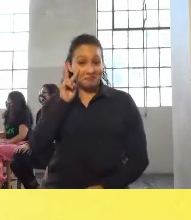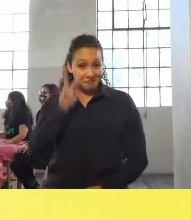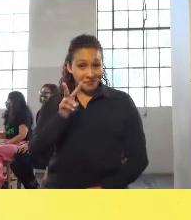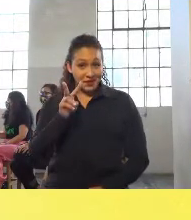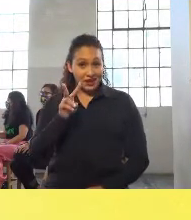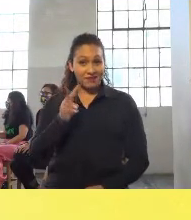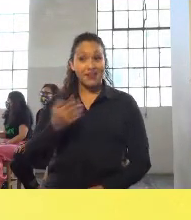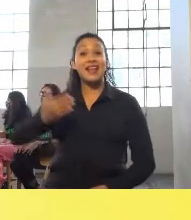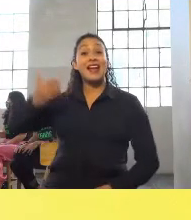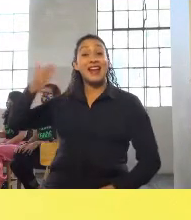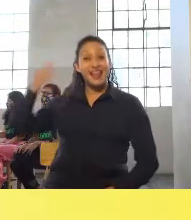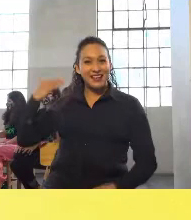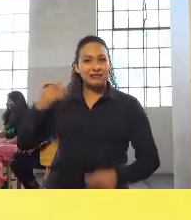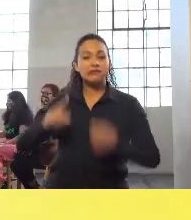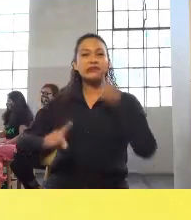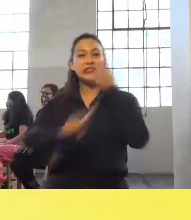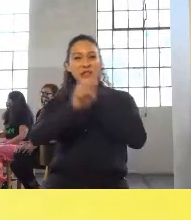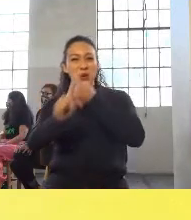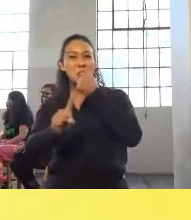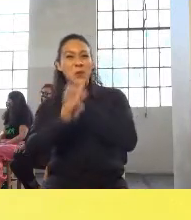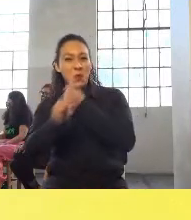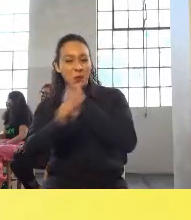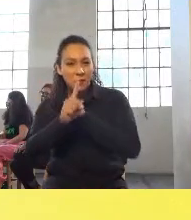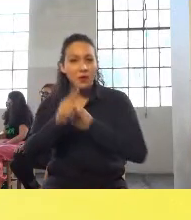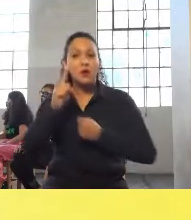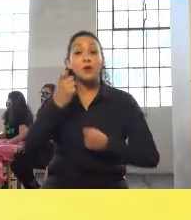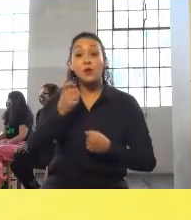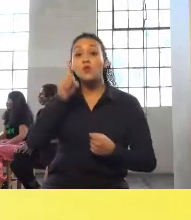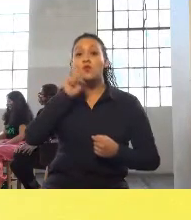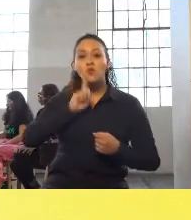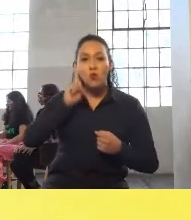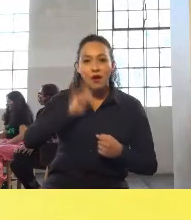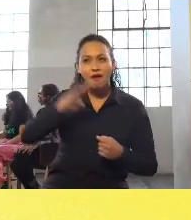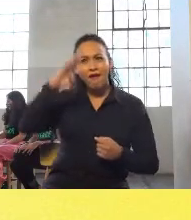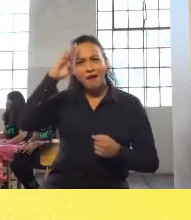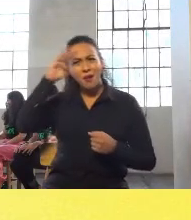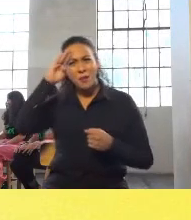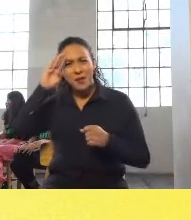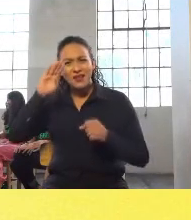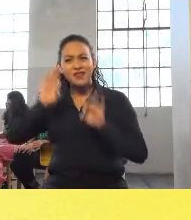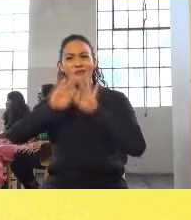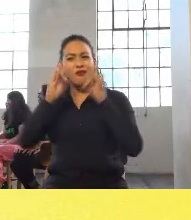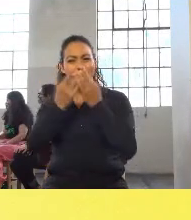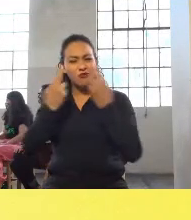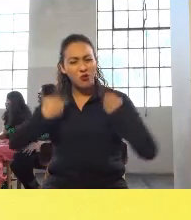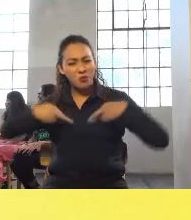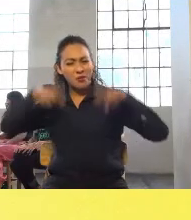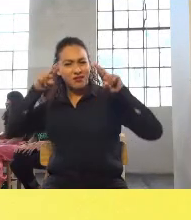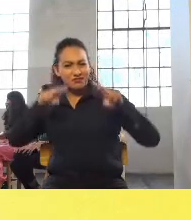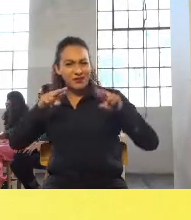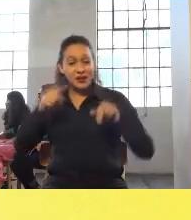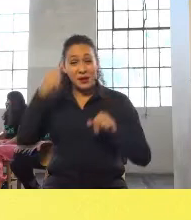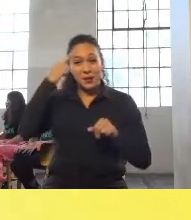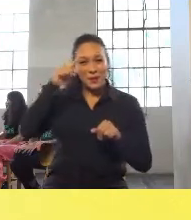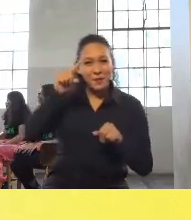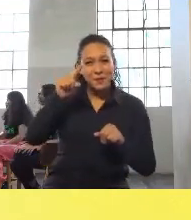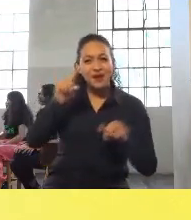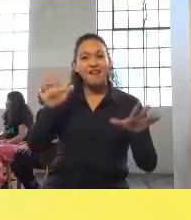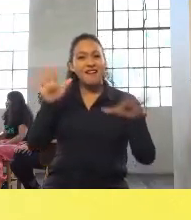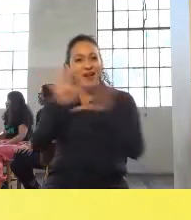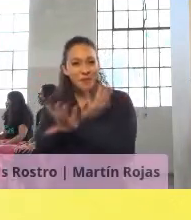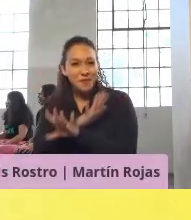Que por algo empezaron a tener esta iniciativa de hacer las cosas diferente. ¿Qué fue en concreto? ¿Qué dirían ustedes que fue en concreto?